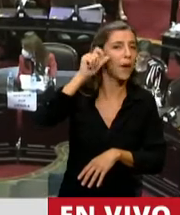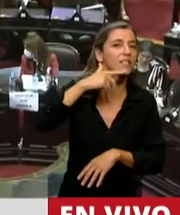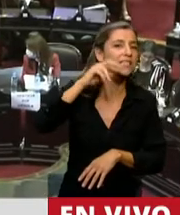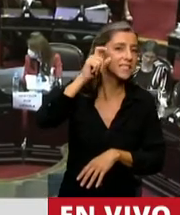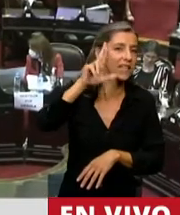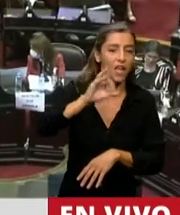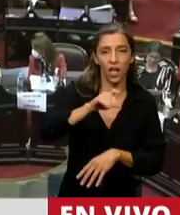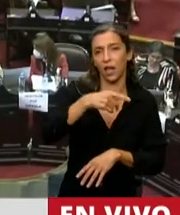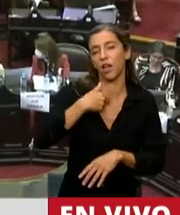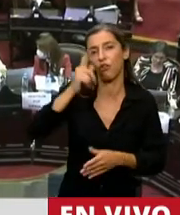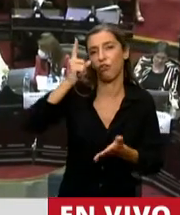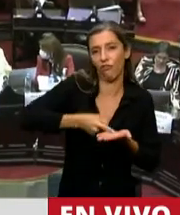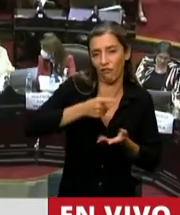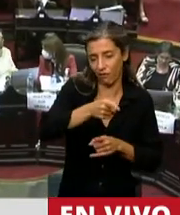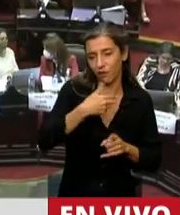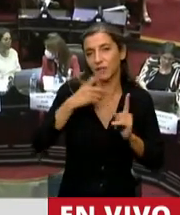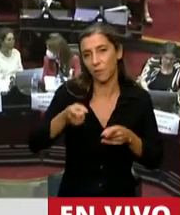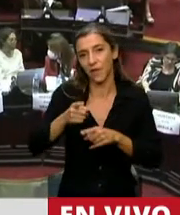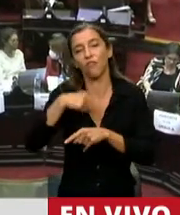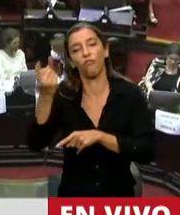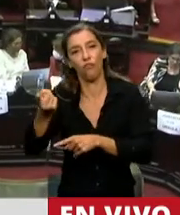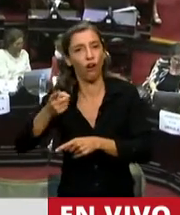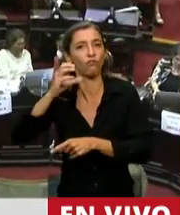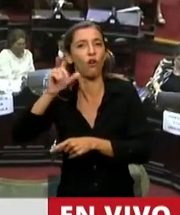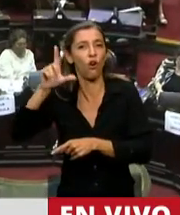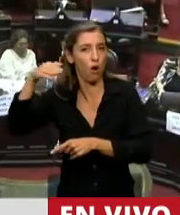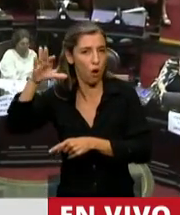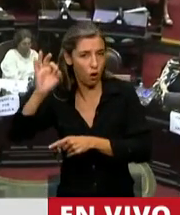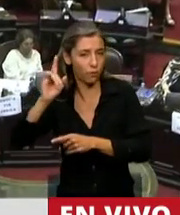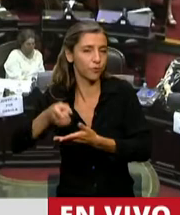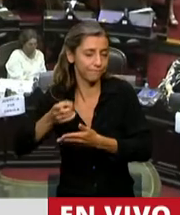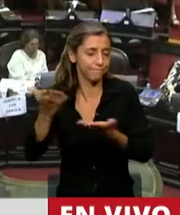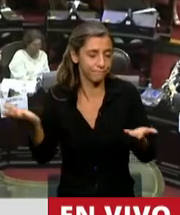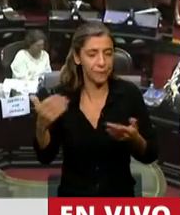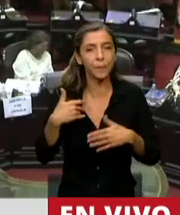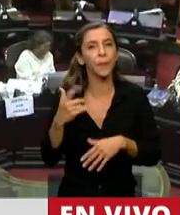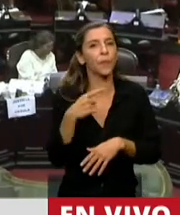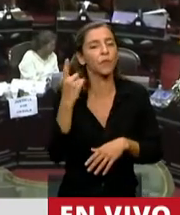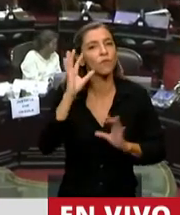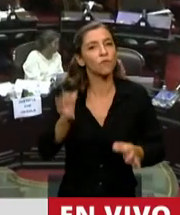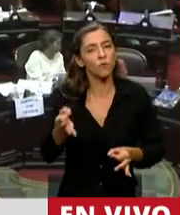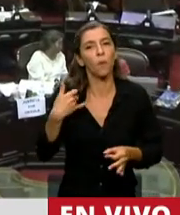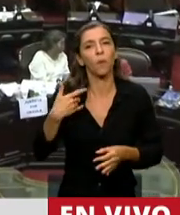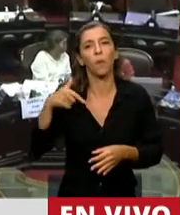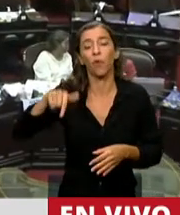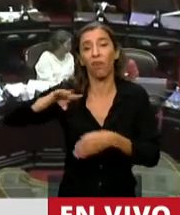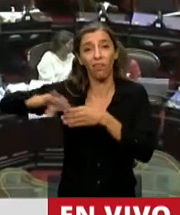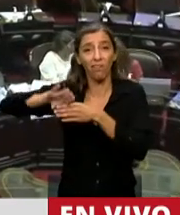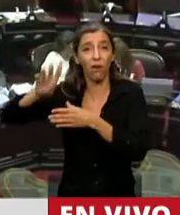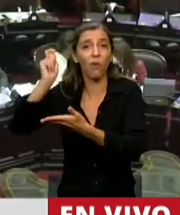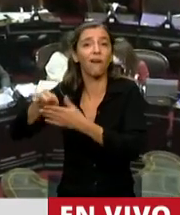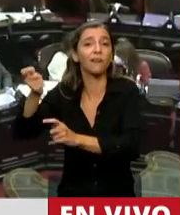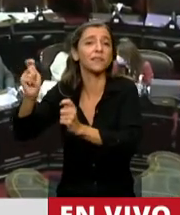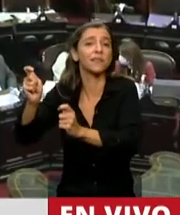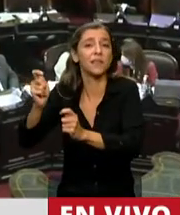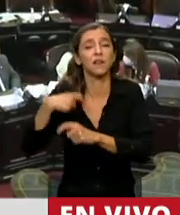la lucha del caso Olmo. Y esta es una deuda que el pueblo hoy tiene que pagar